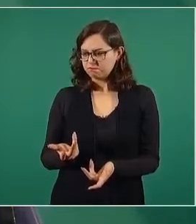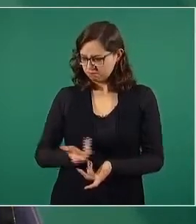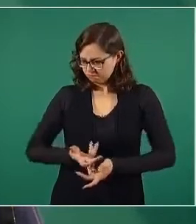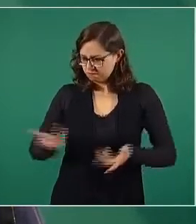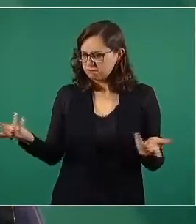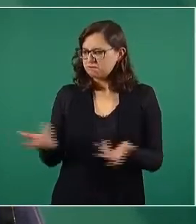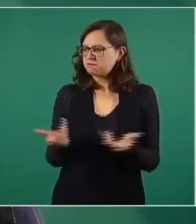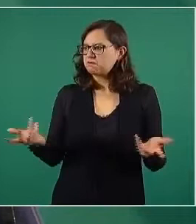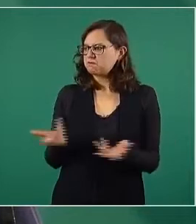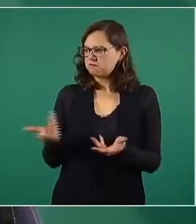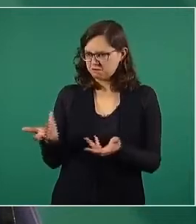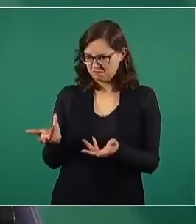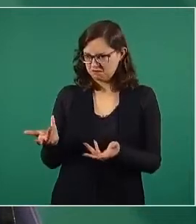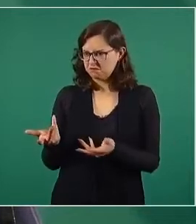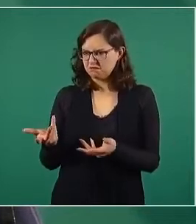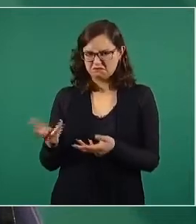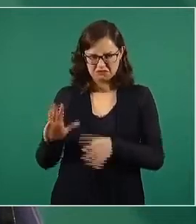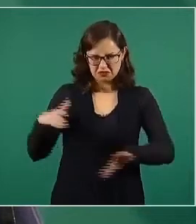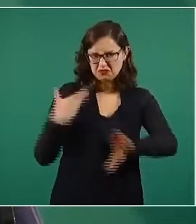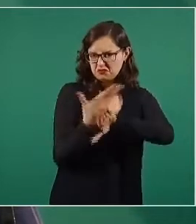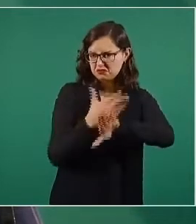actuar sin piedad.